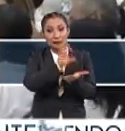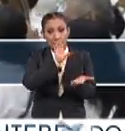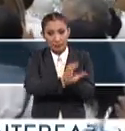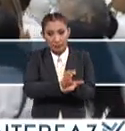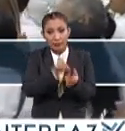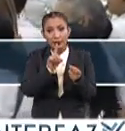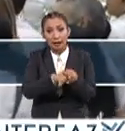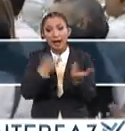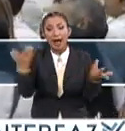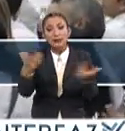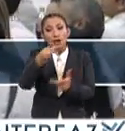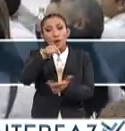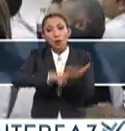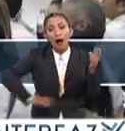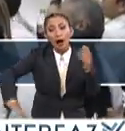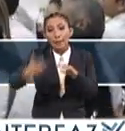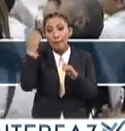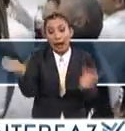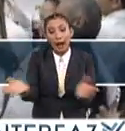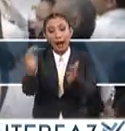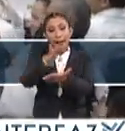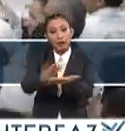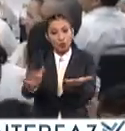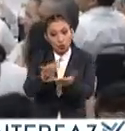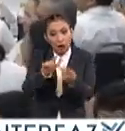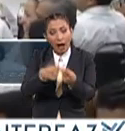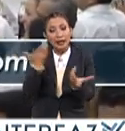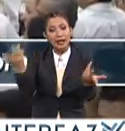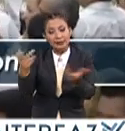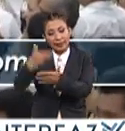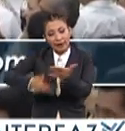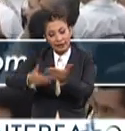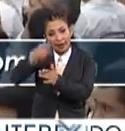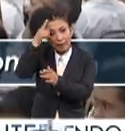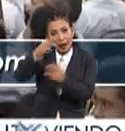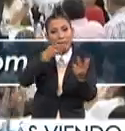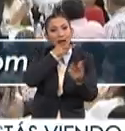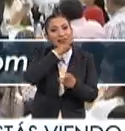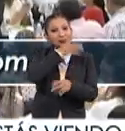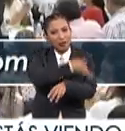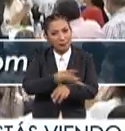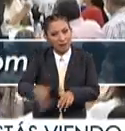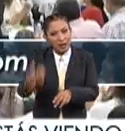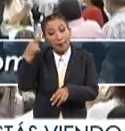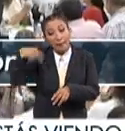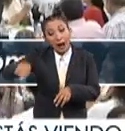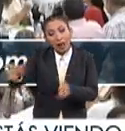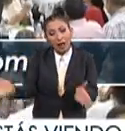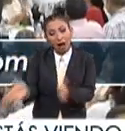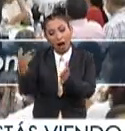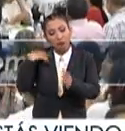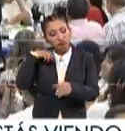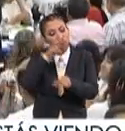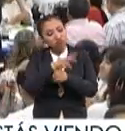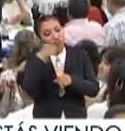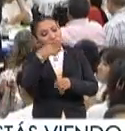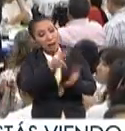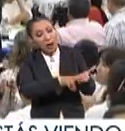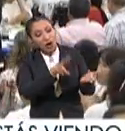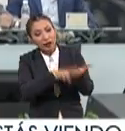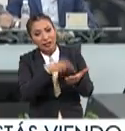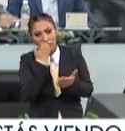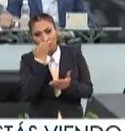discapacidad, generar espacios para el fomento a la lectura y diseñar talleres para los padres de familia a fin de fomentar el seguimiento de los